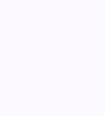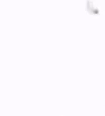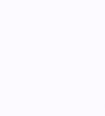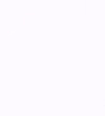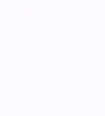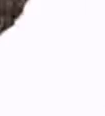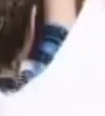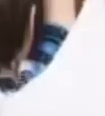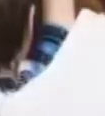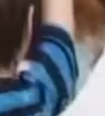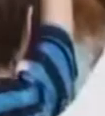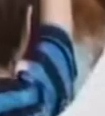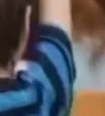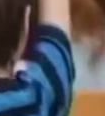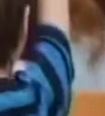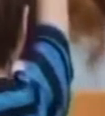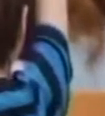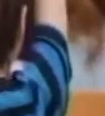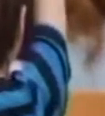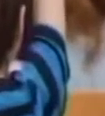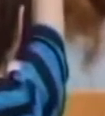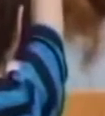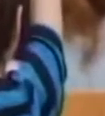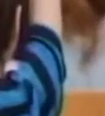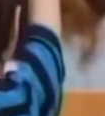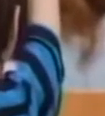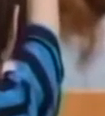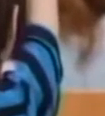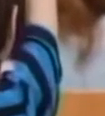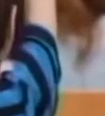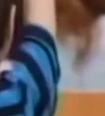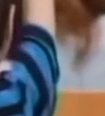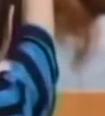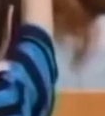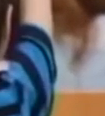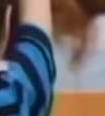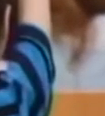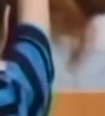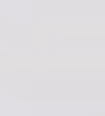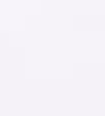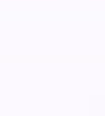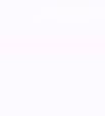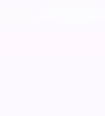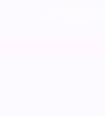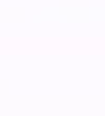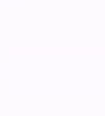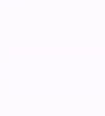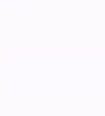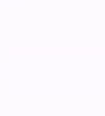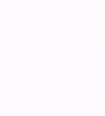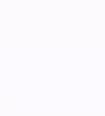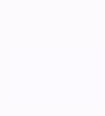A continuación, comunicación y lenguaje, sexto primaria.